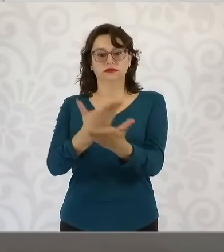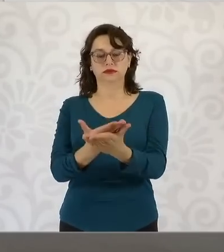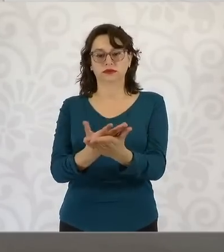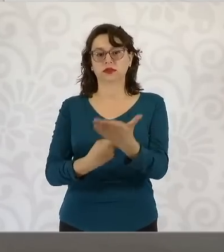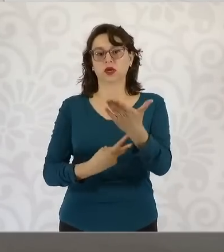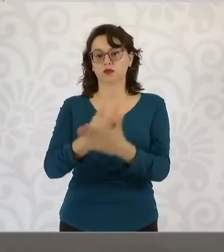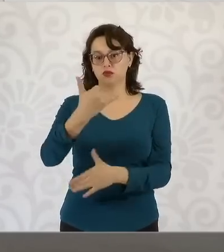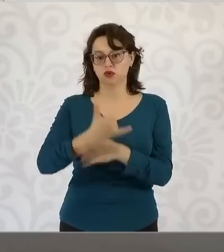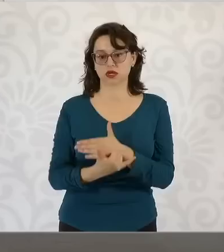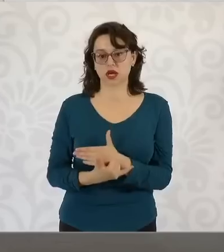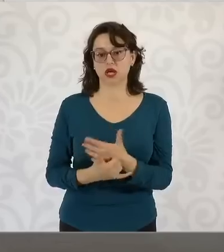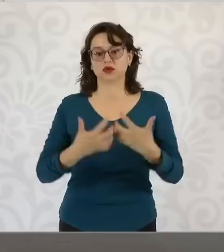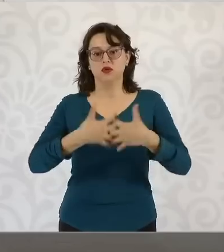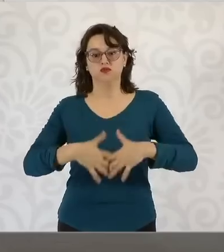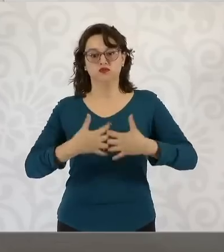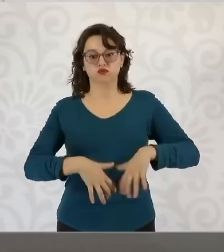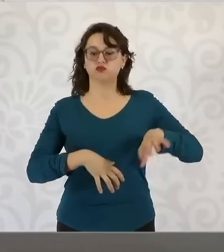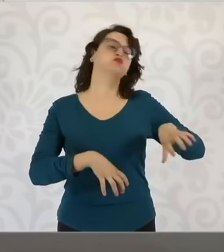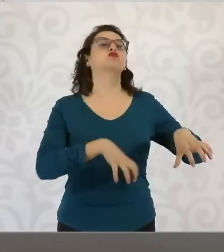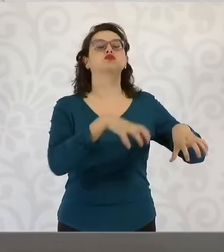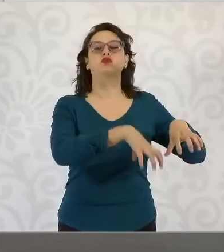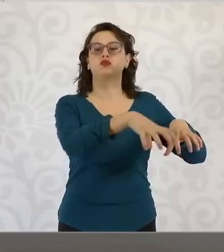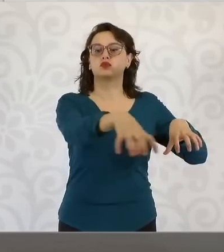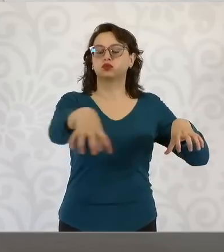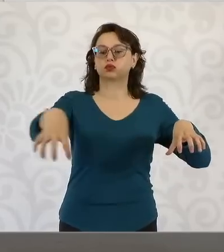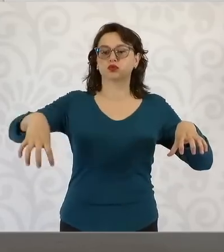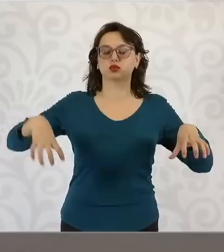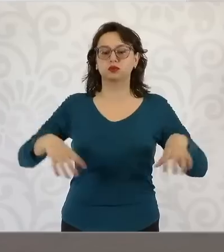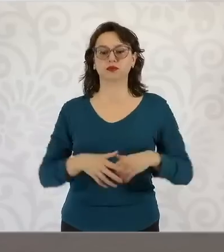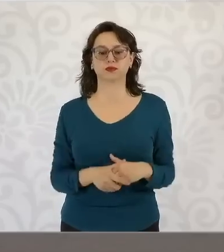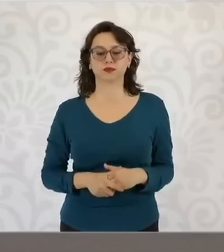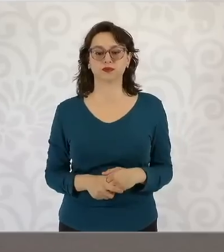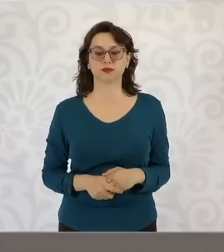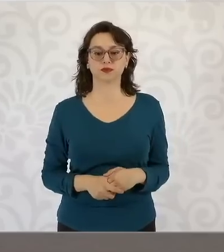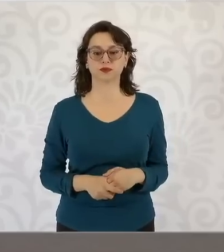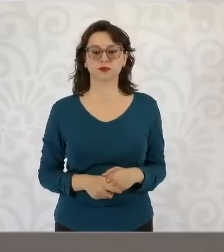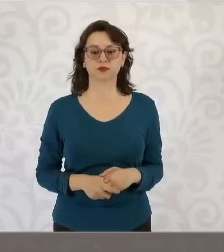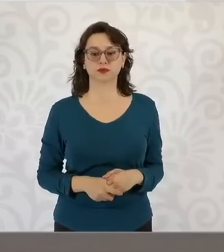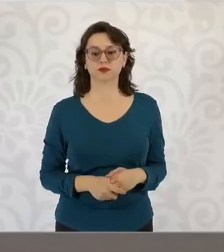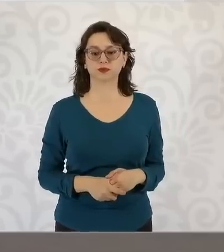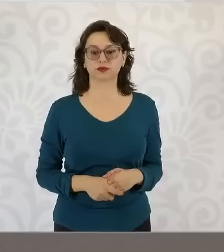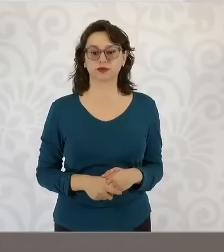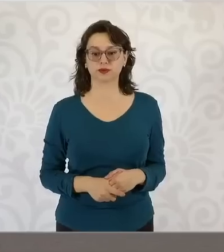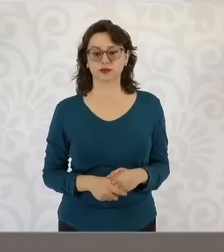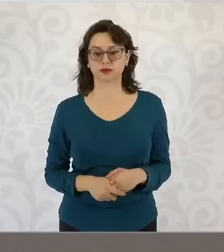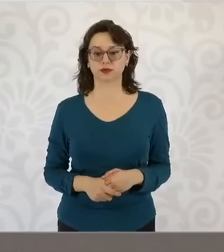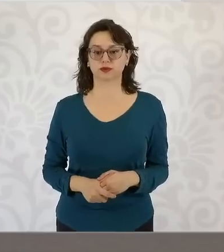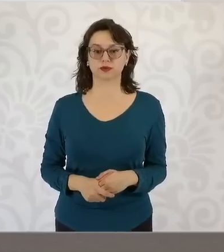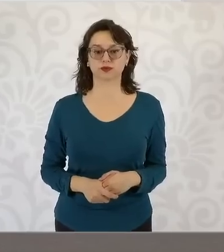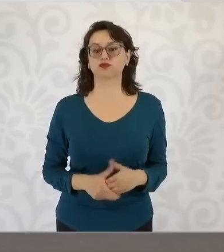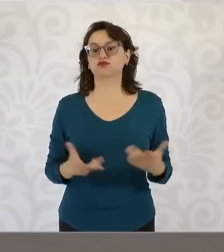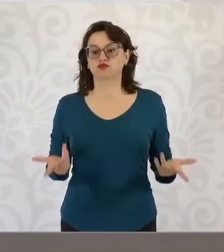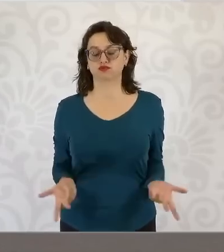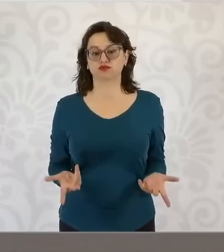Sheinbaum, de los polos que usted nos ha encomendado. ¿Qué incluye o qué va a suceder en esos polos? Pues va a haber